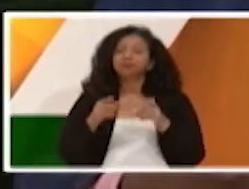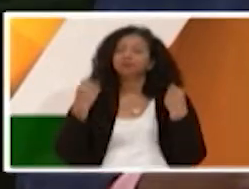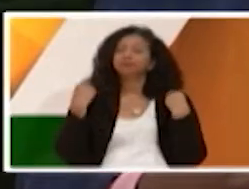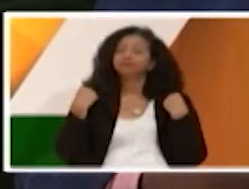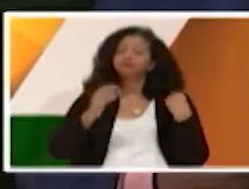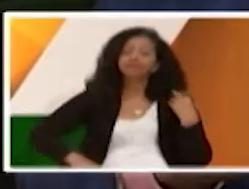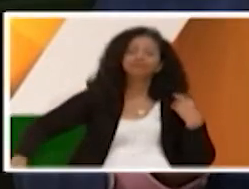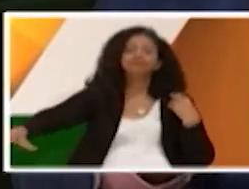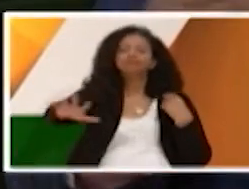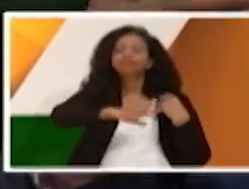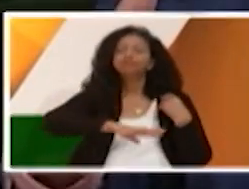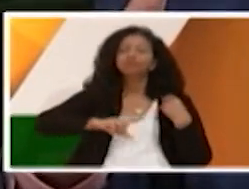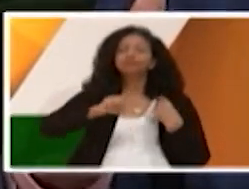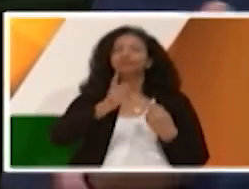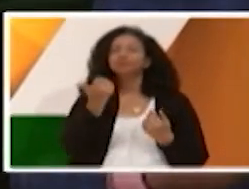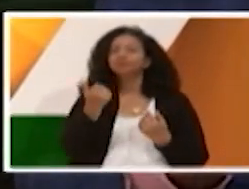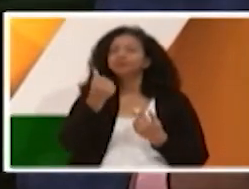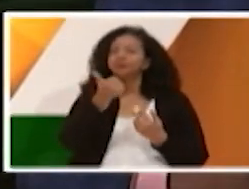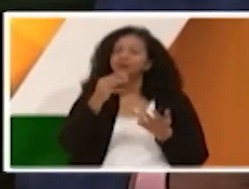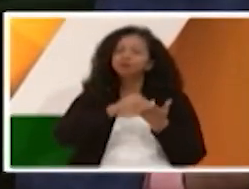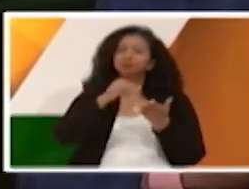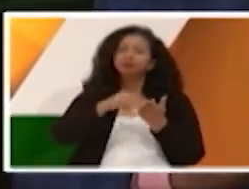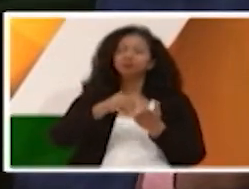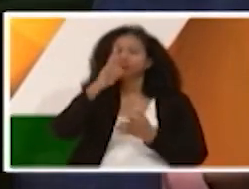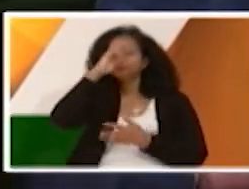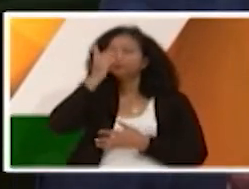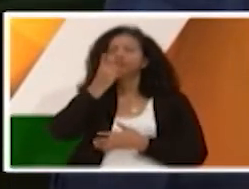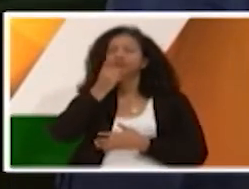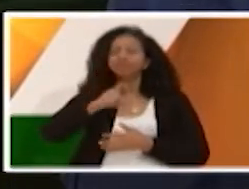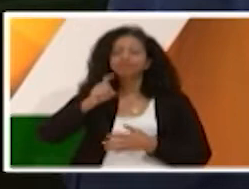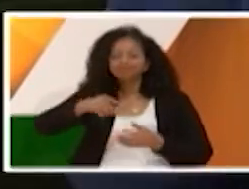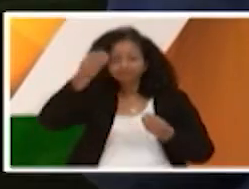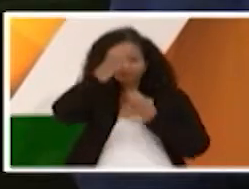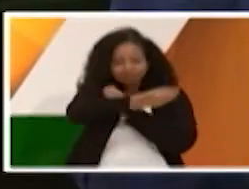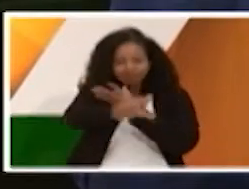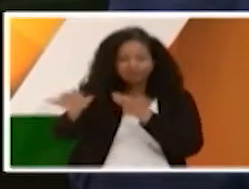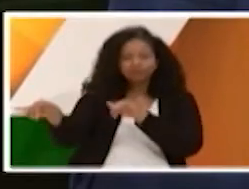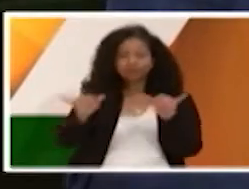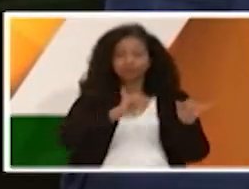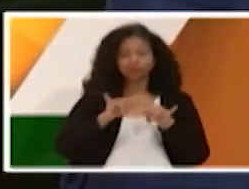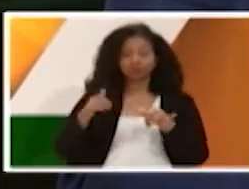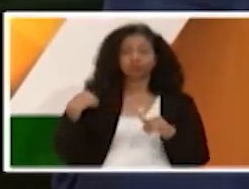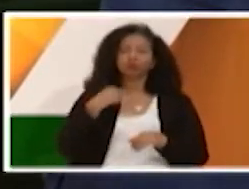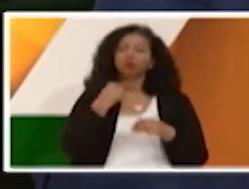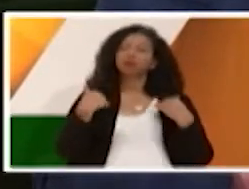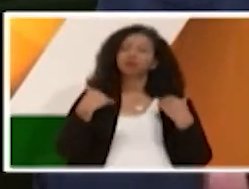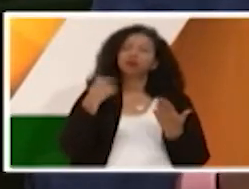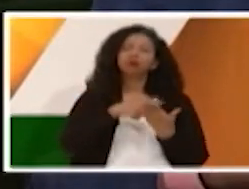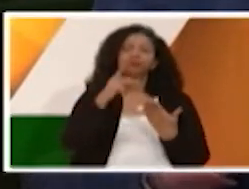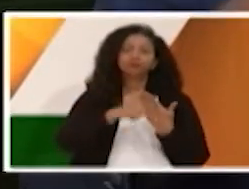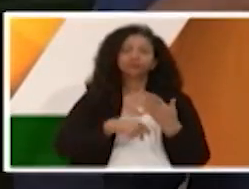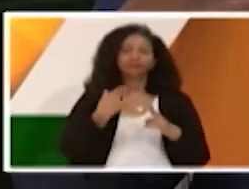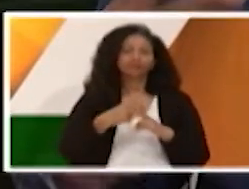Y estamos desarrollando programas que van dirigidos a ellos. Nosotros tenemos un programa llamado Salud y Deporte,